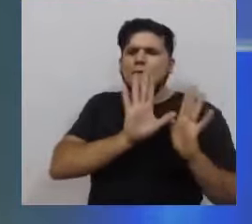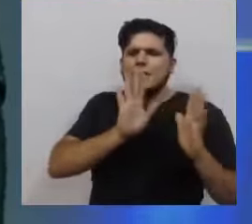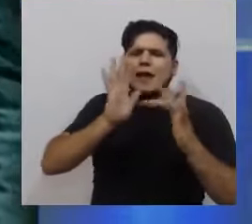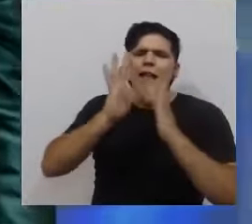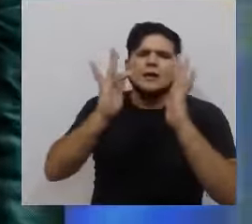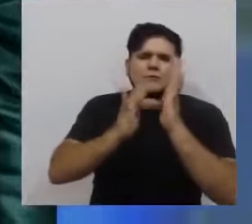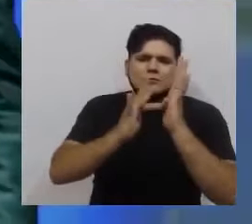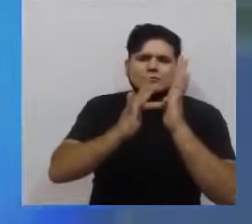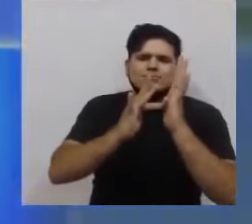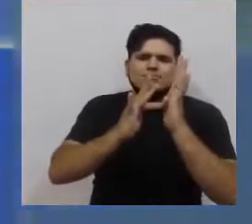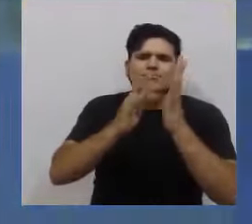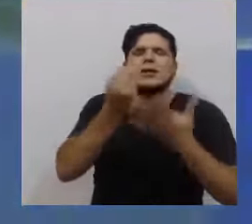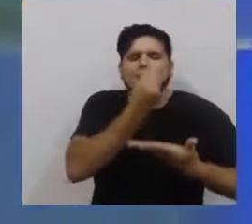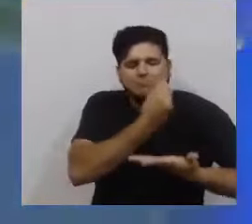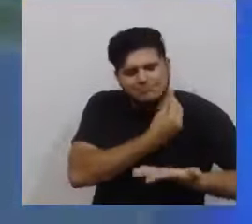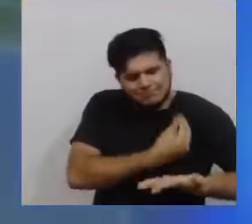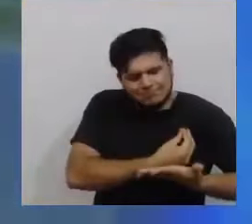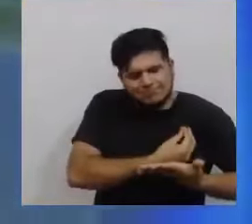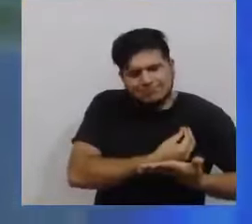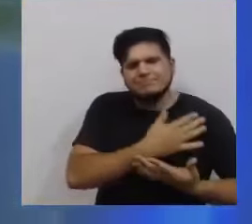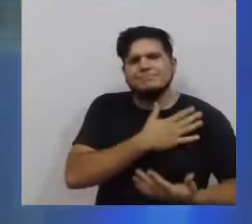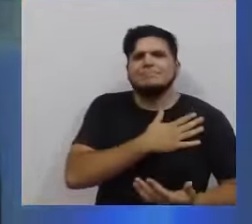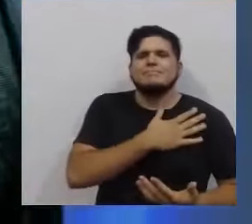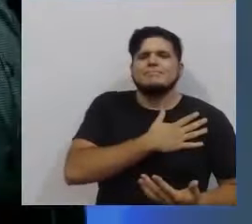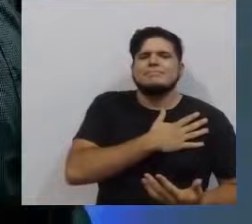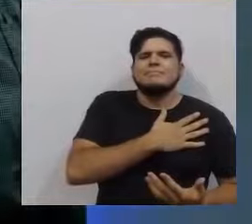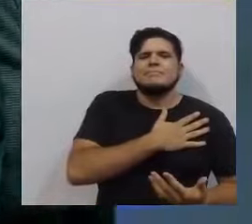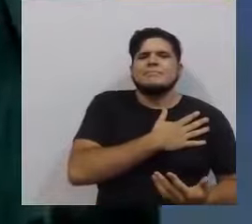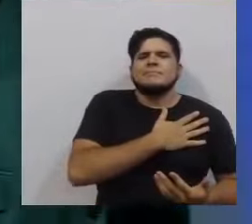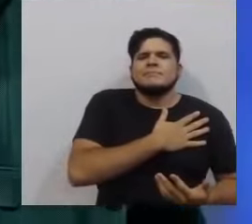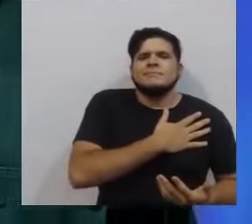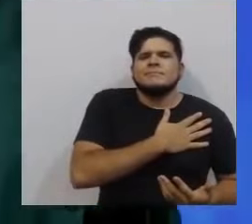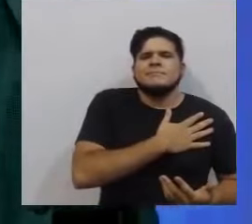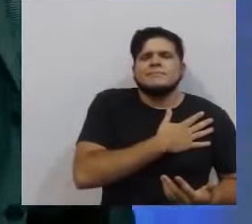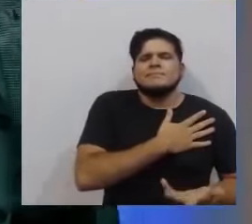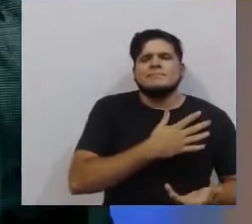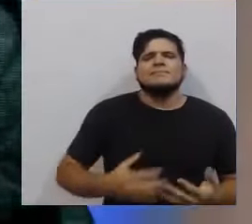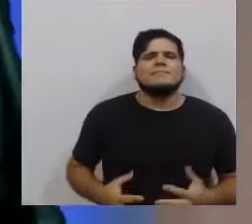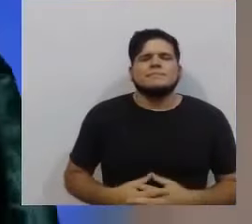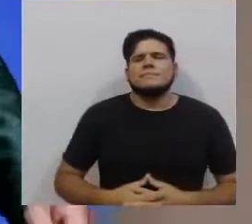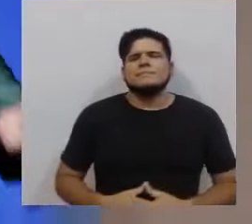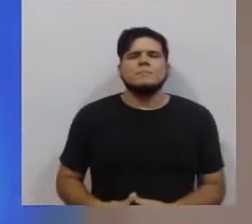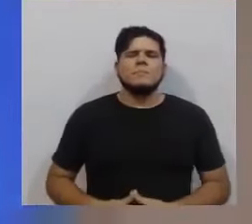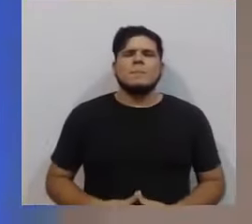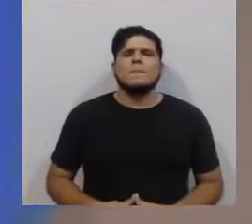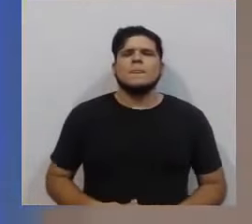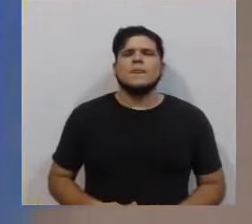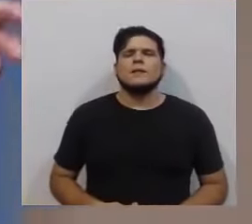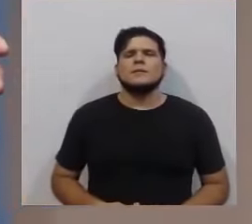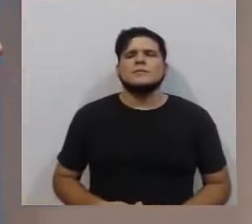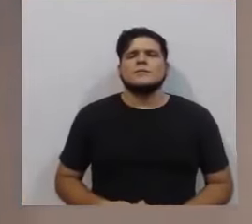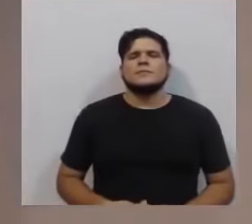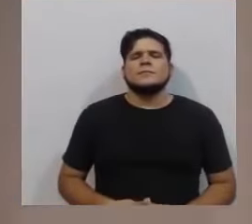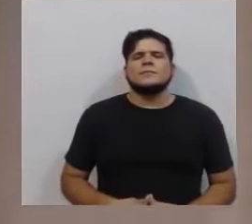deje su mano levantar un ratito y reciba el regalo más grande para